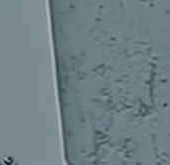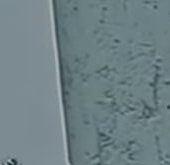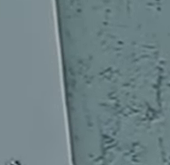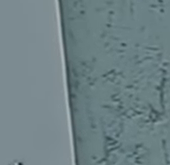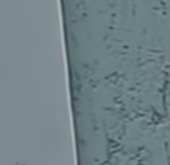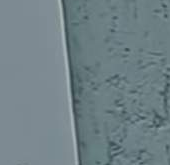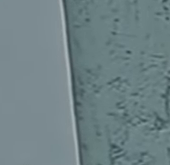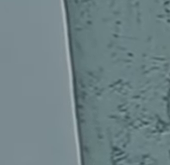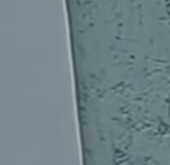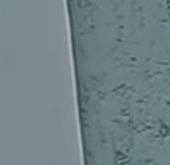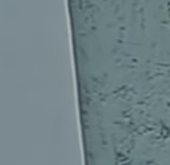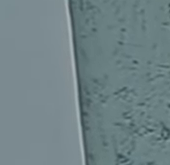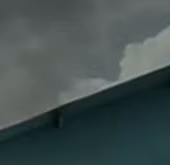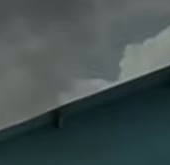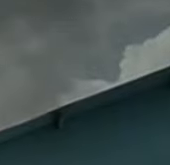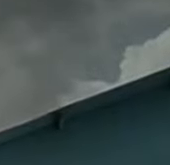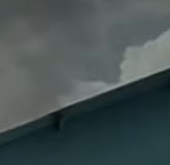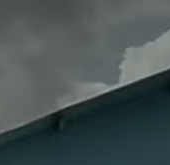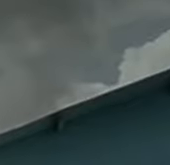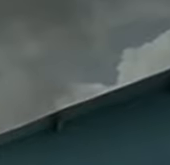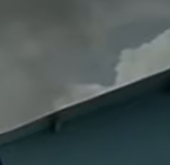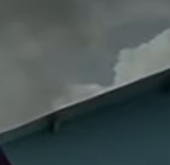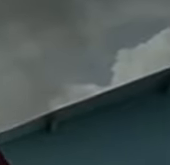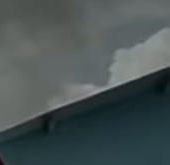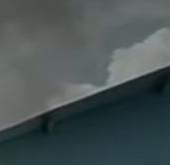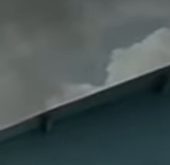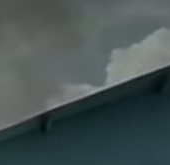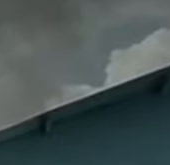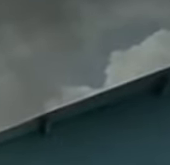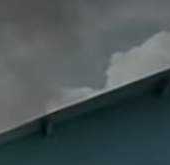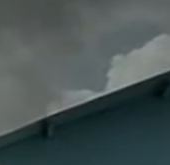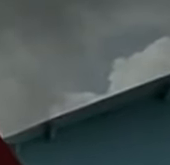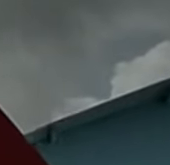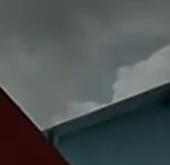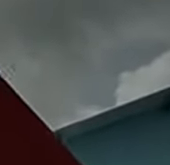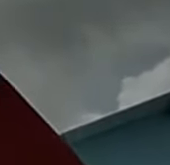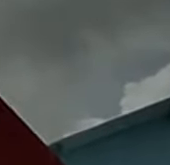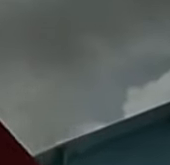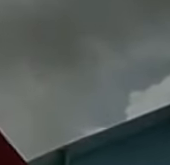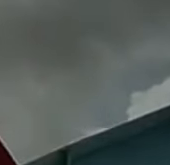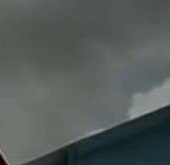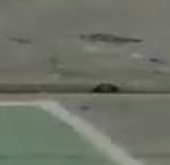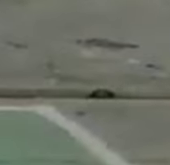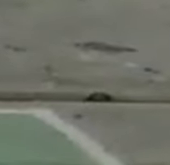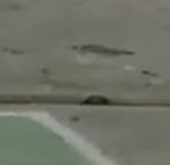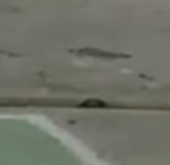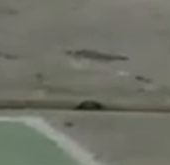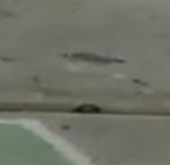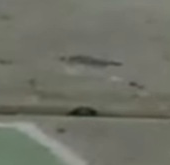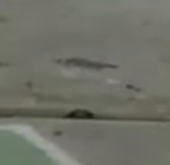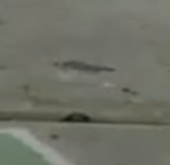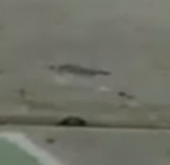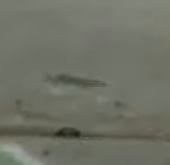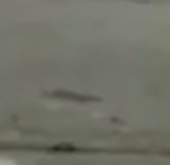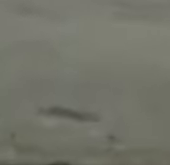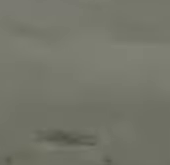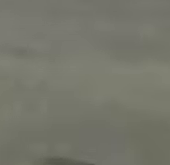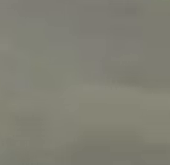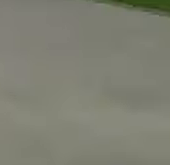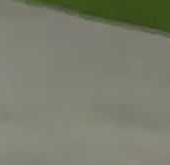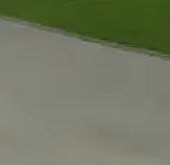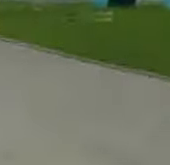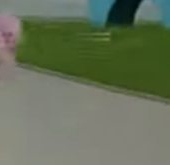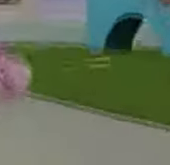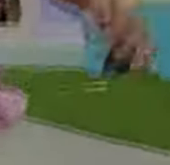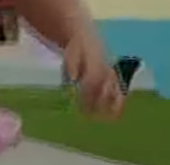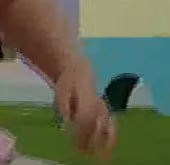que realiza medicina y evaluación general pedagógica, cognitiva y de rehabilitación para estos menores con alguna discapacidad, como lo ha